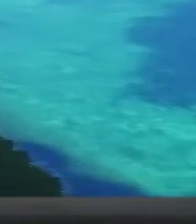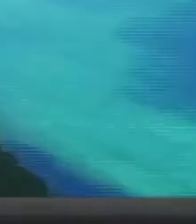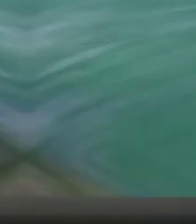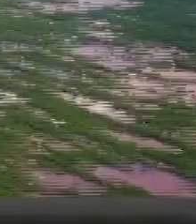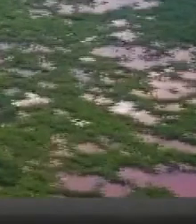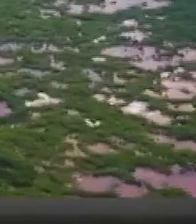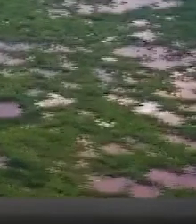simple vista